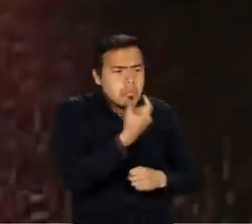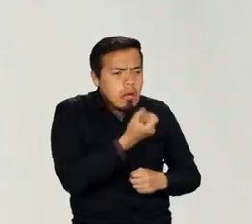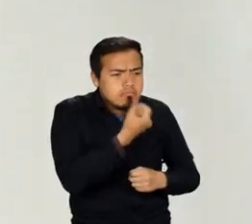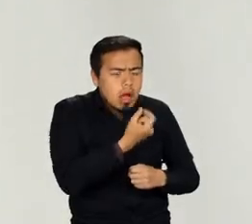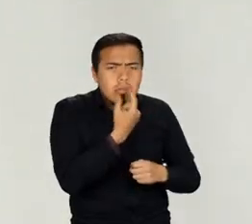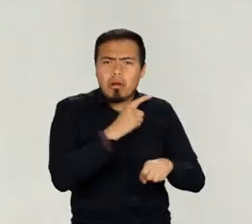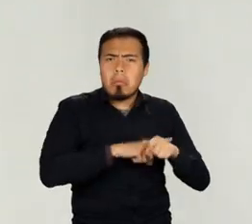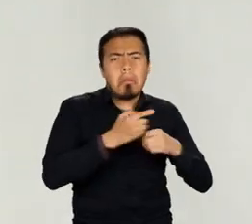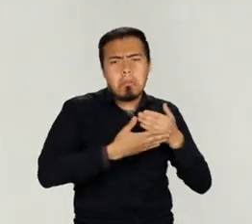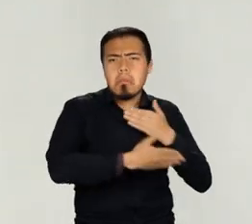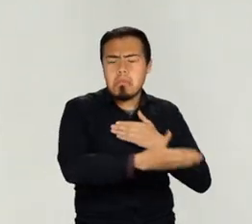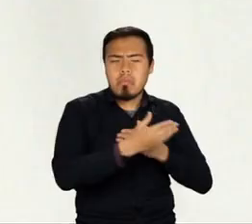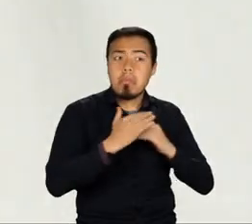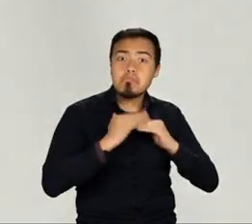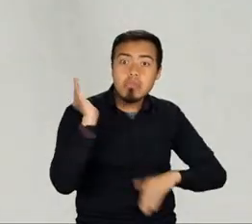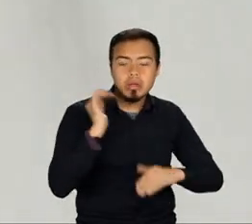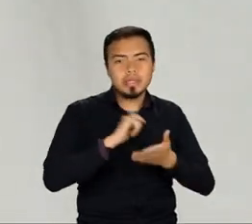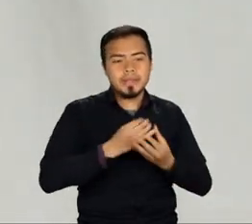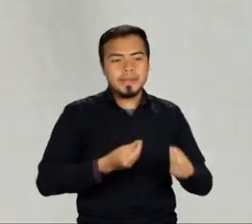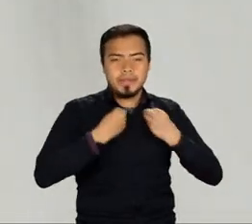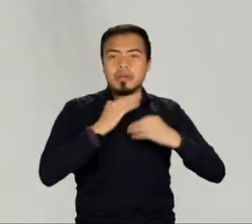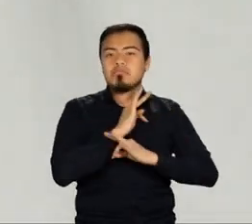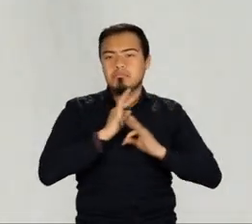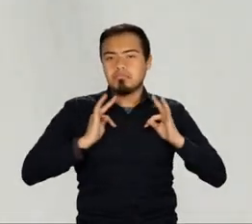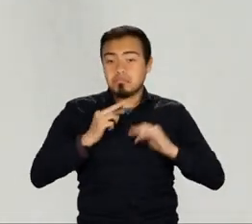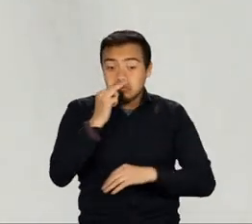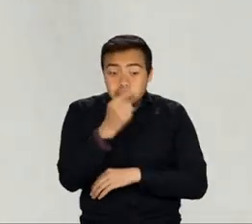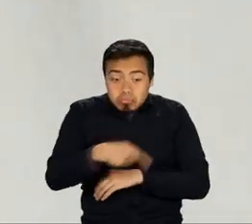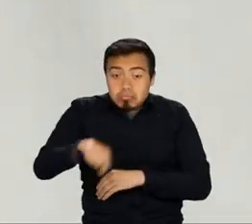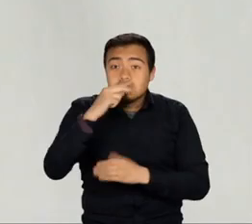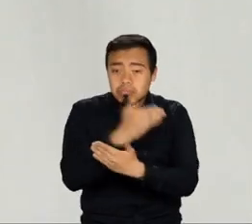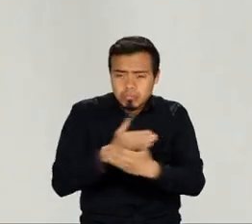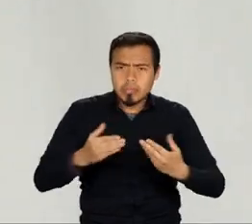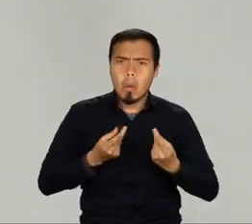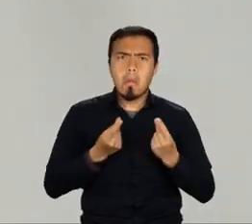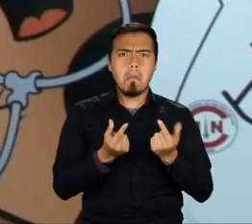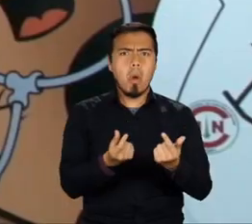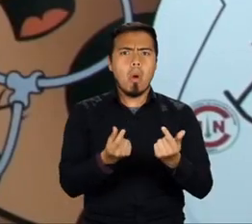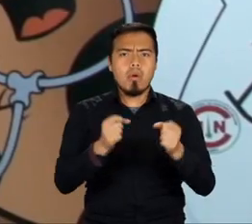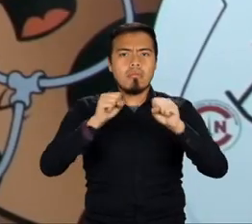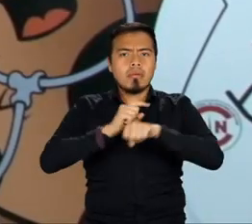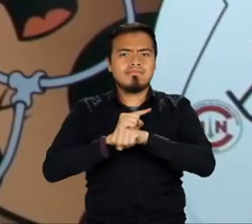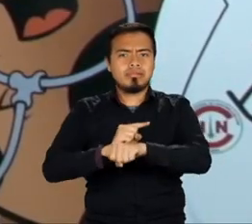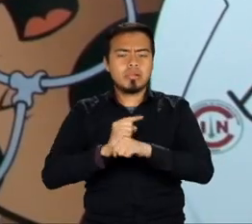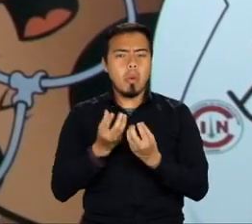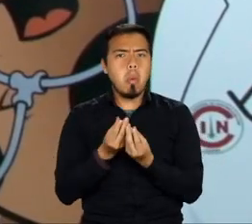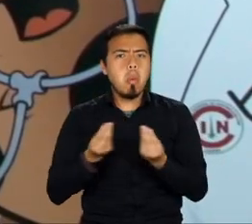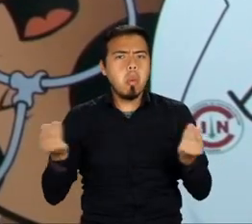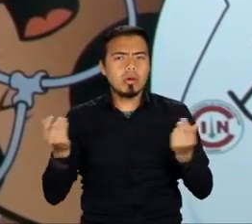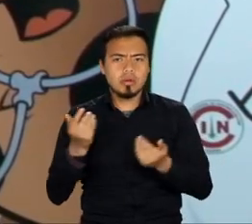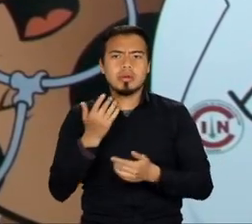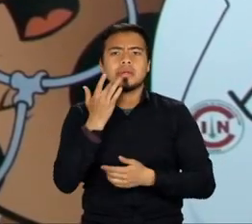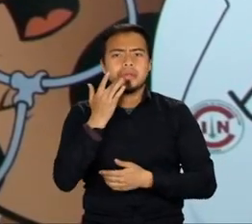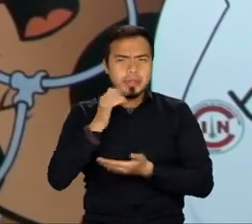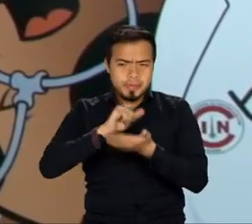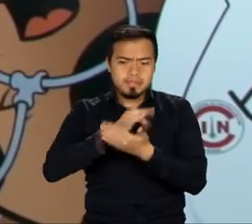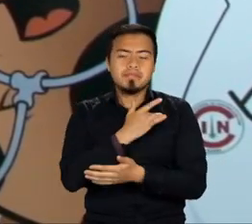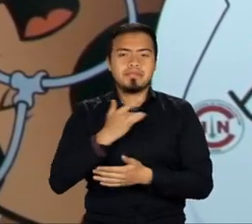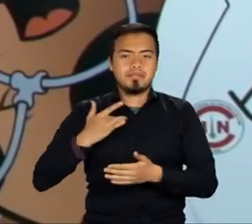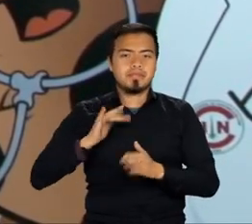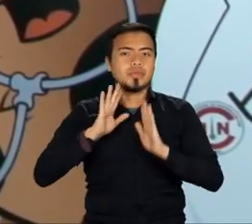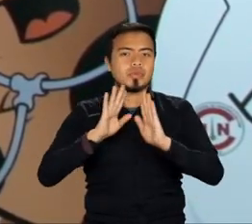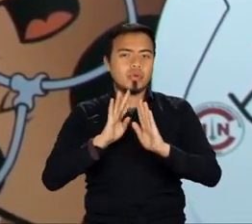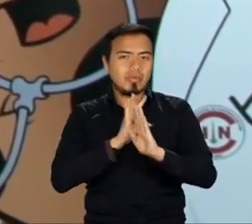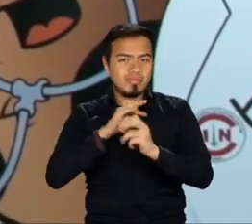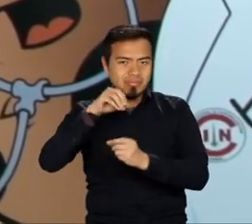la quimioterapia. Los niños parecen recuperarse también más rápido de los tratamientos. Bueno, nosotros dividimos en